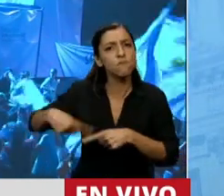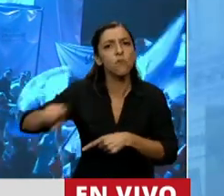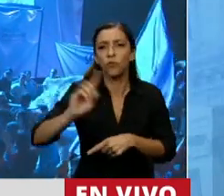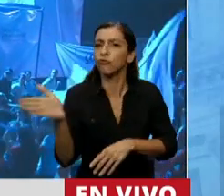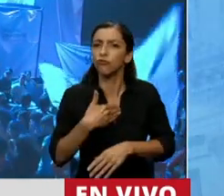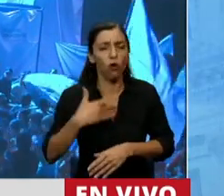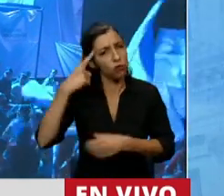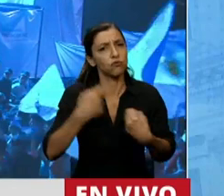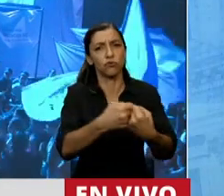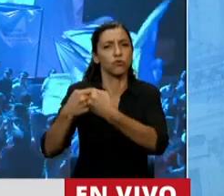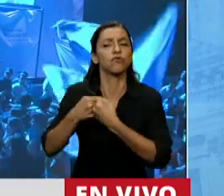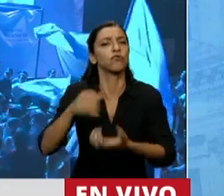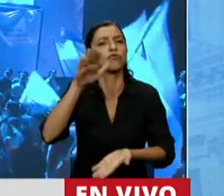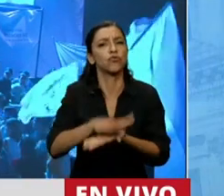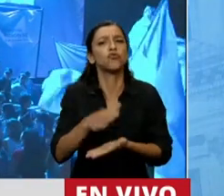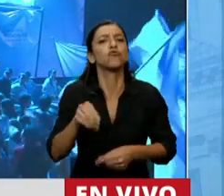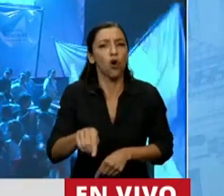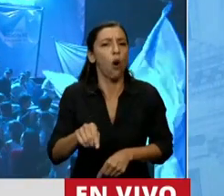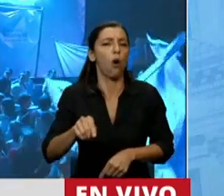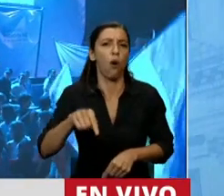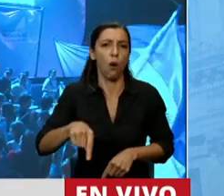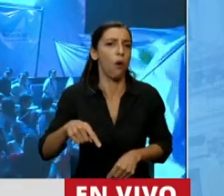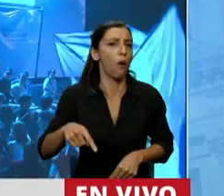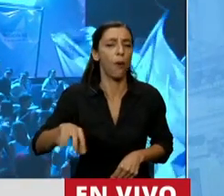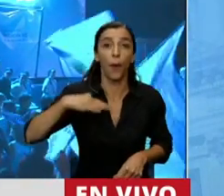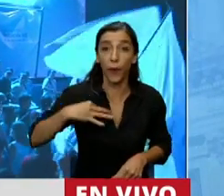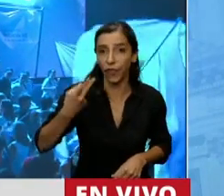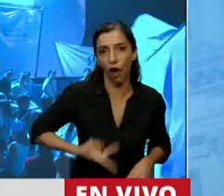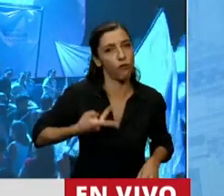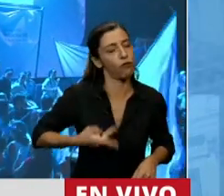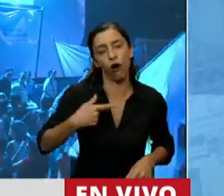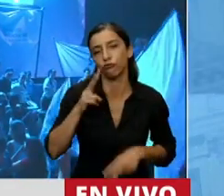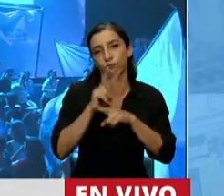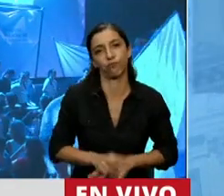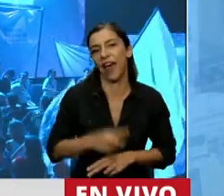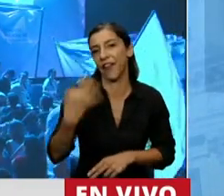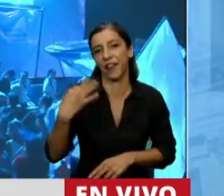dos vidas y no a este proyecto de ley. Así que por todo lo expuesto,